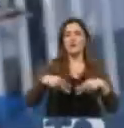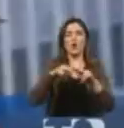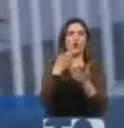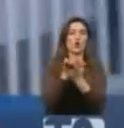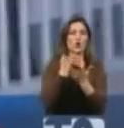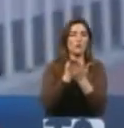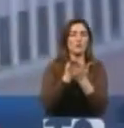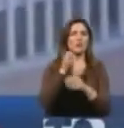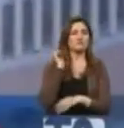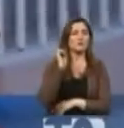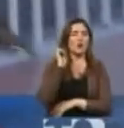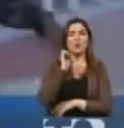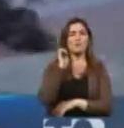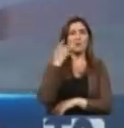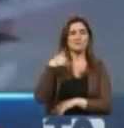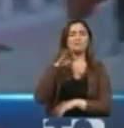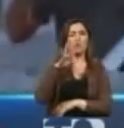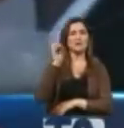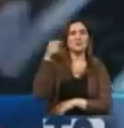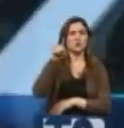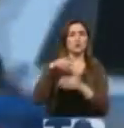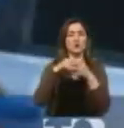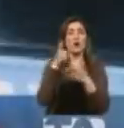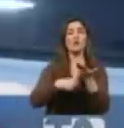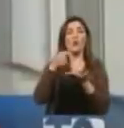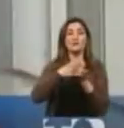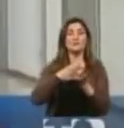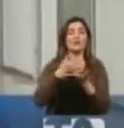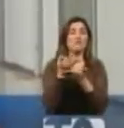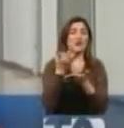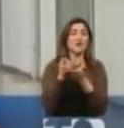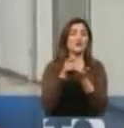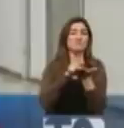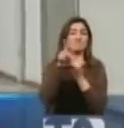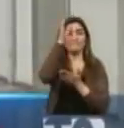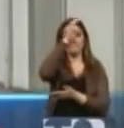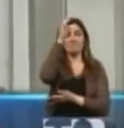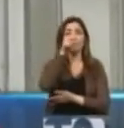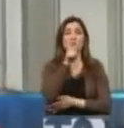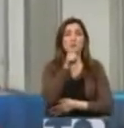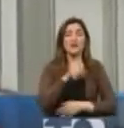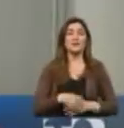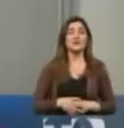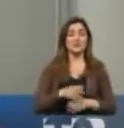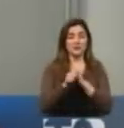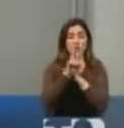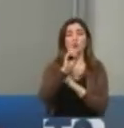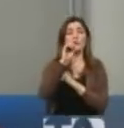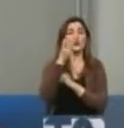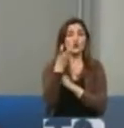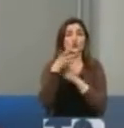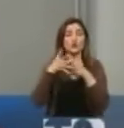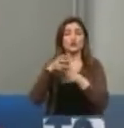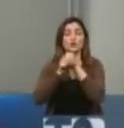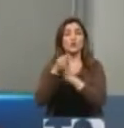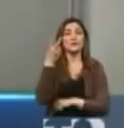dólares en el Instituto Ecuatoriano de Seguridad Social en Guayas por facturación y pagos a clínicas privadas entre 2012 y